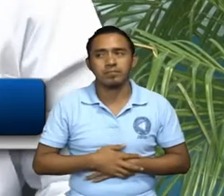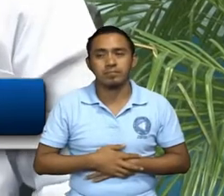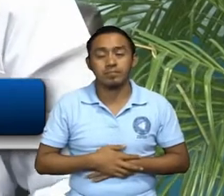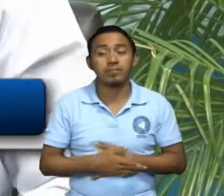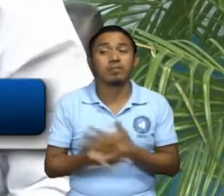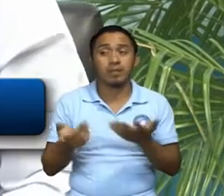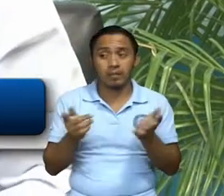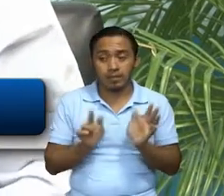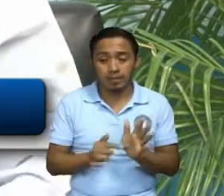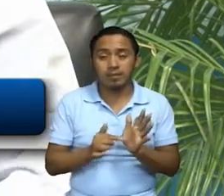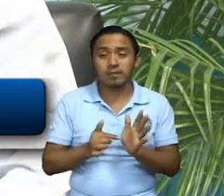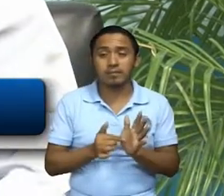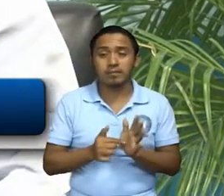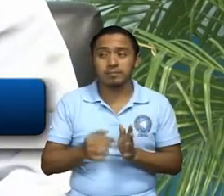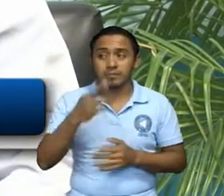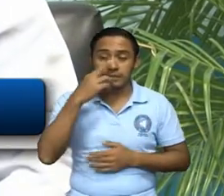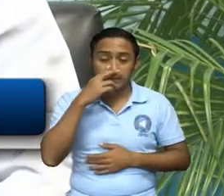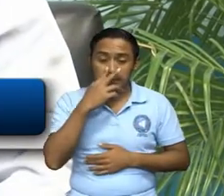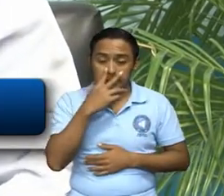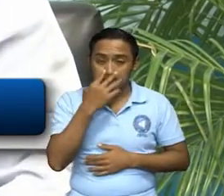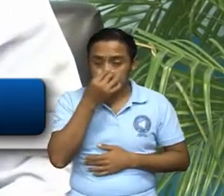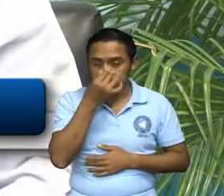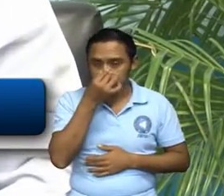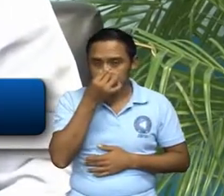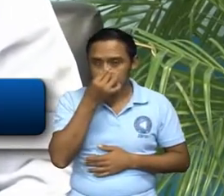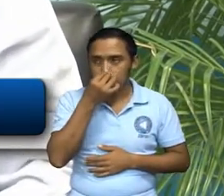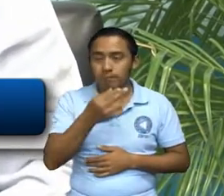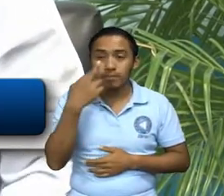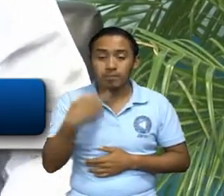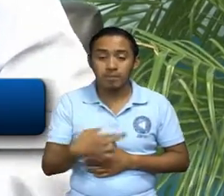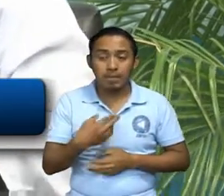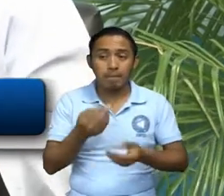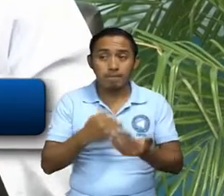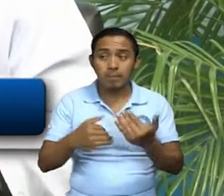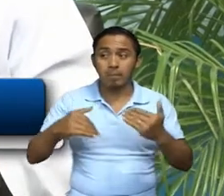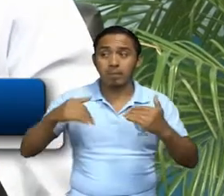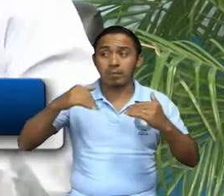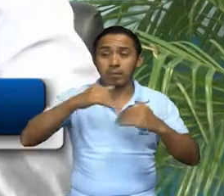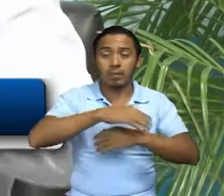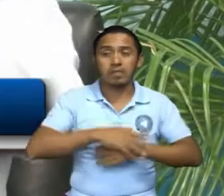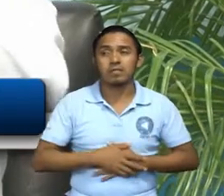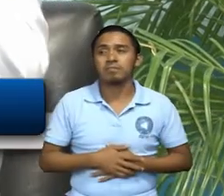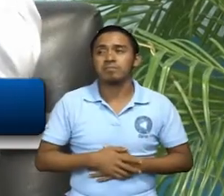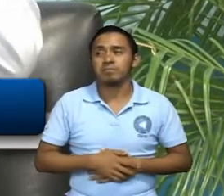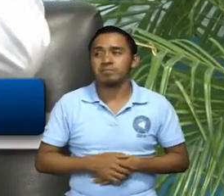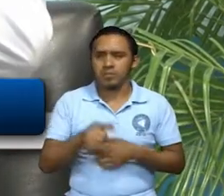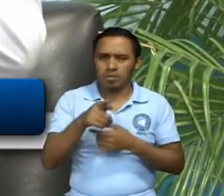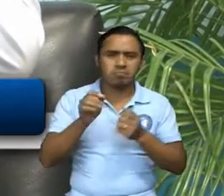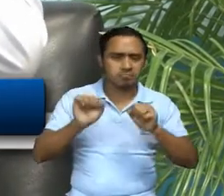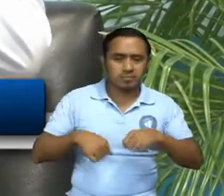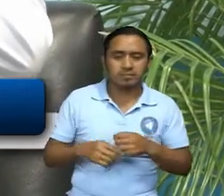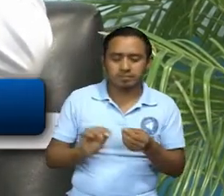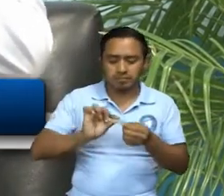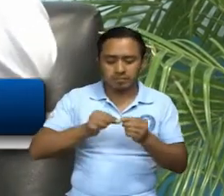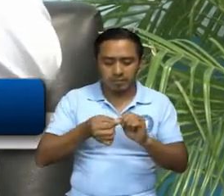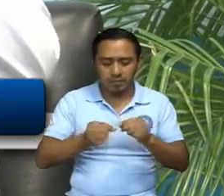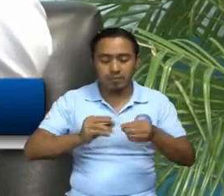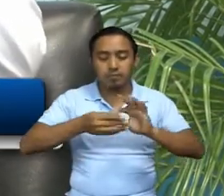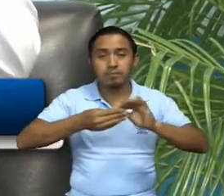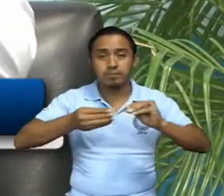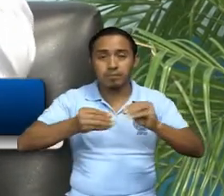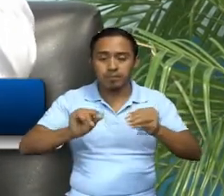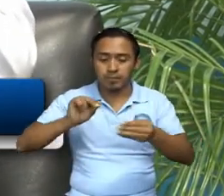el sangrado aumenta, cuando tú te vayas a trasladar, tú puedes utilizar un pedazo de algodón, ¿ya?